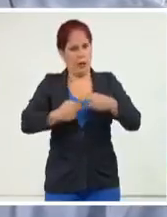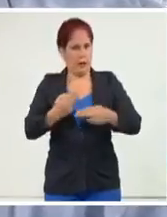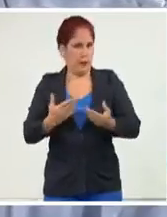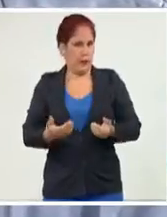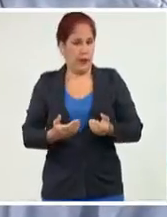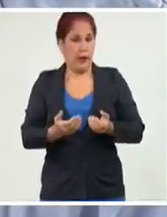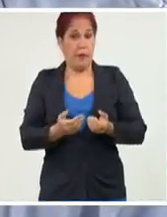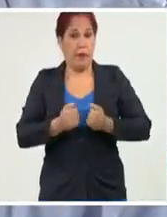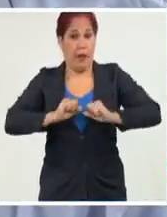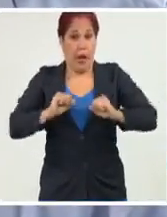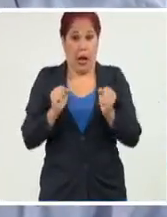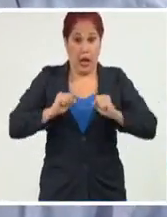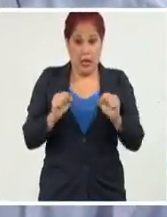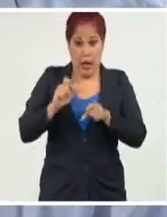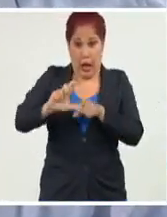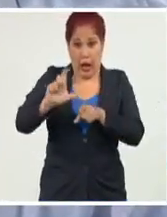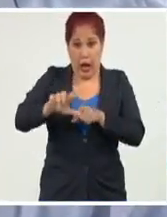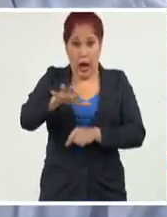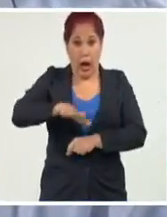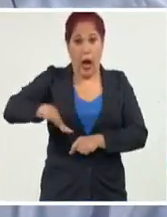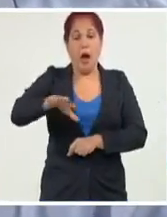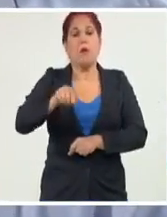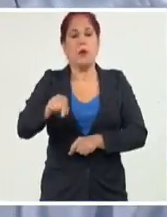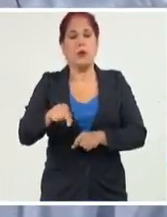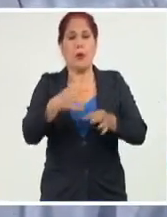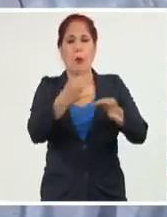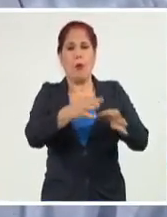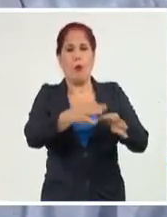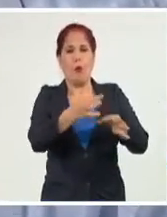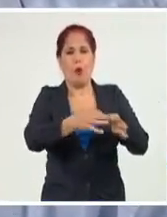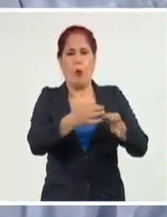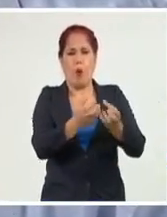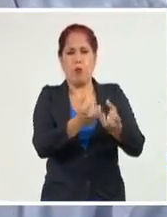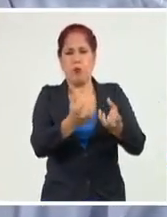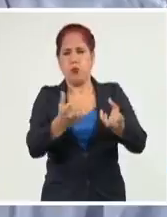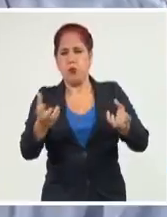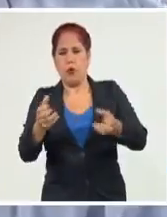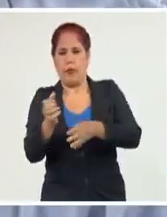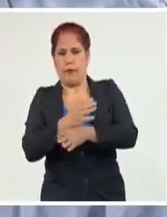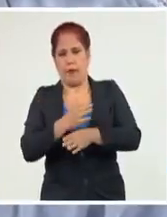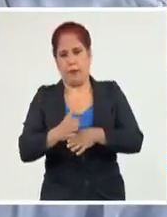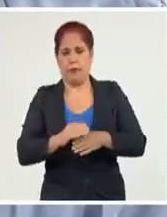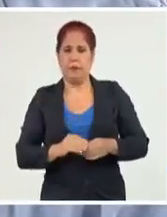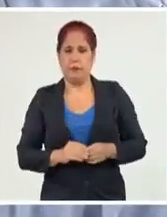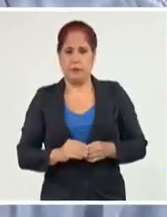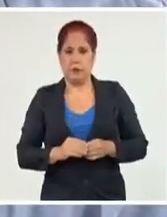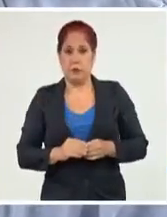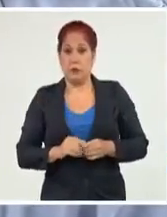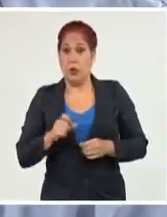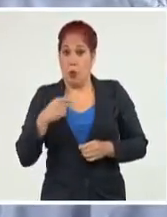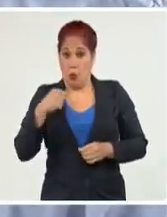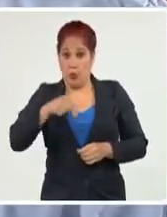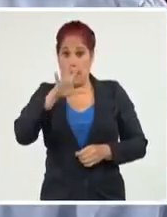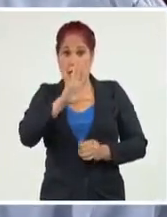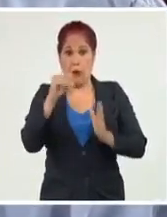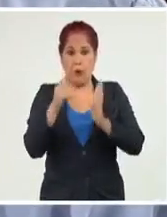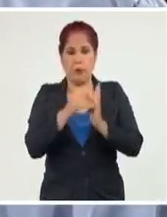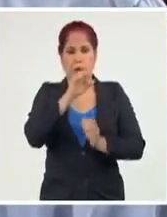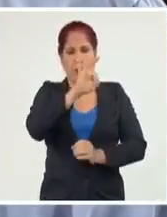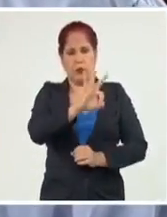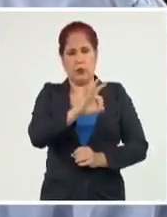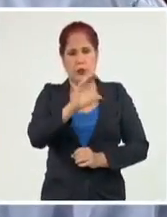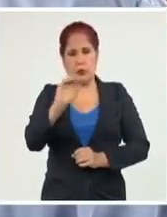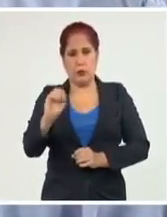gallina semirústica, es la ponedora. Hoy la granja se encuentra con 5.800